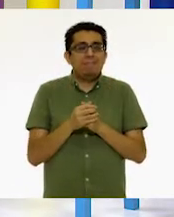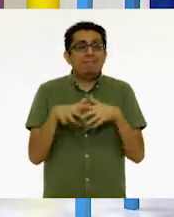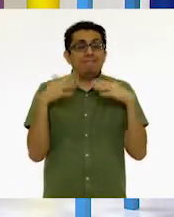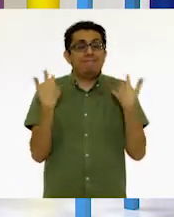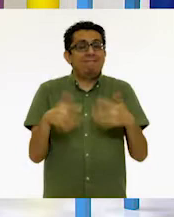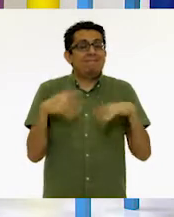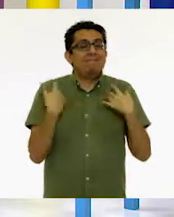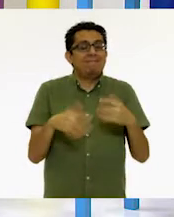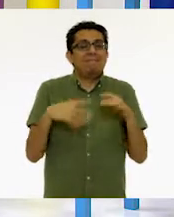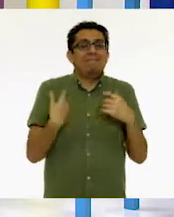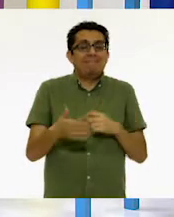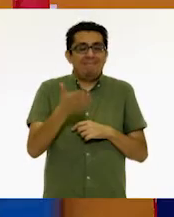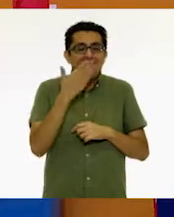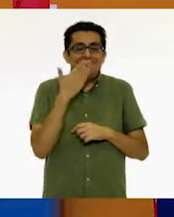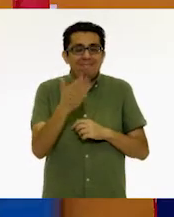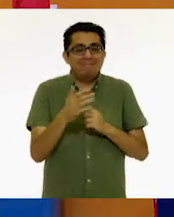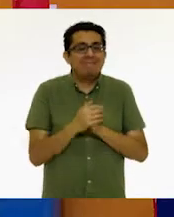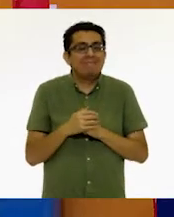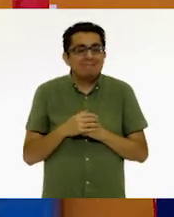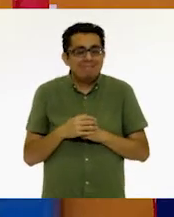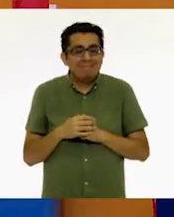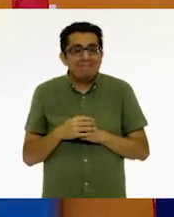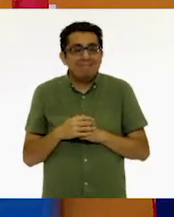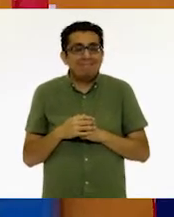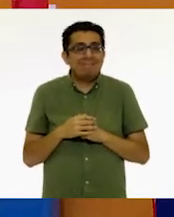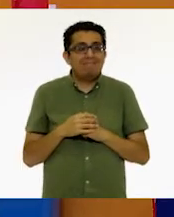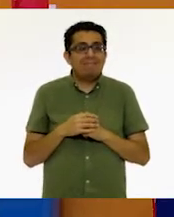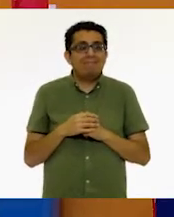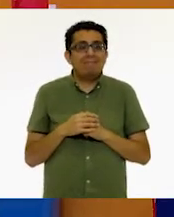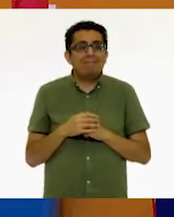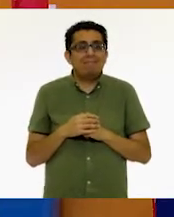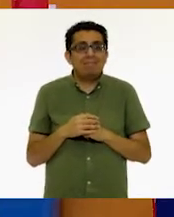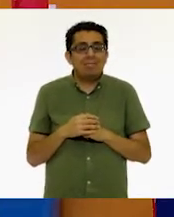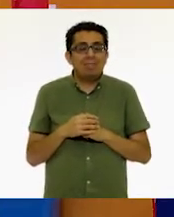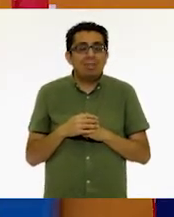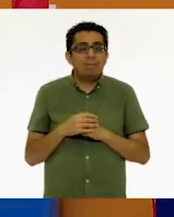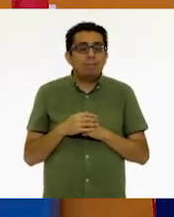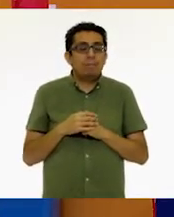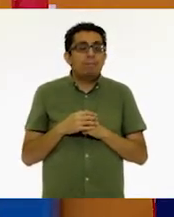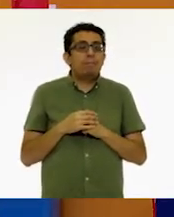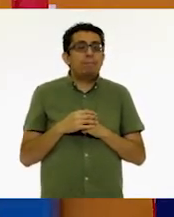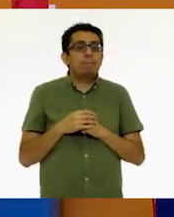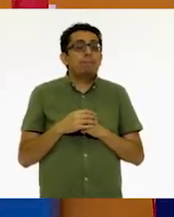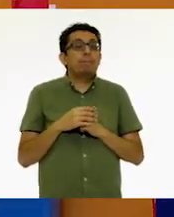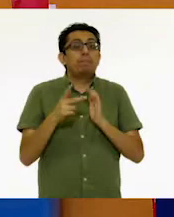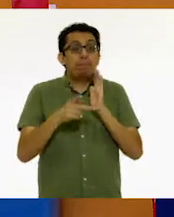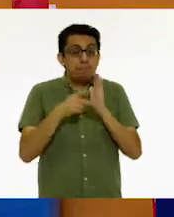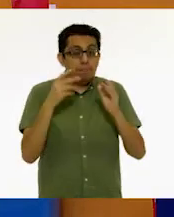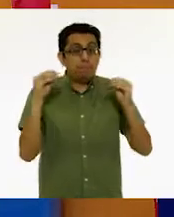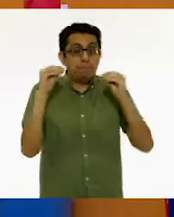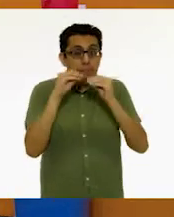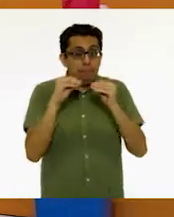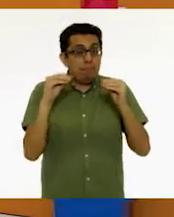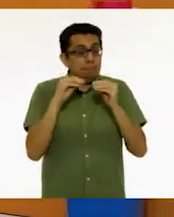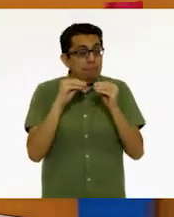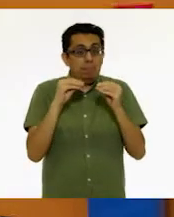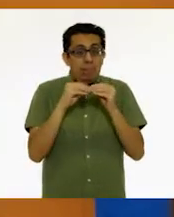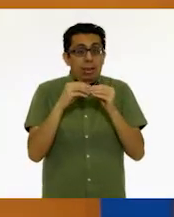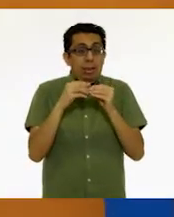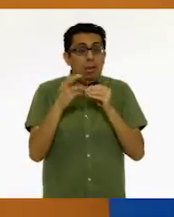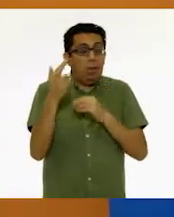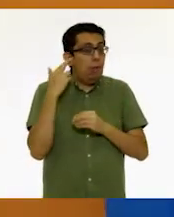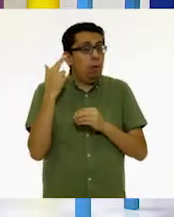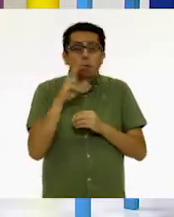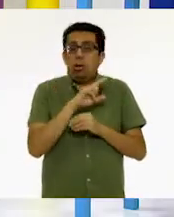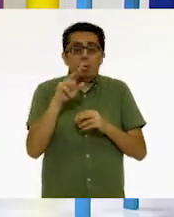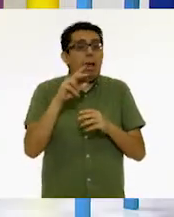¡Vamos muy bien! Muy bien. Ahora, la idea es no colocar el pica entre cada sonido corporal. ¿No? Es que se vayan corriditos los sonidos.